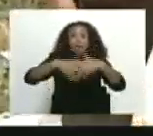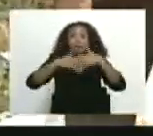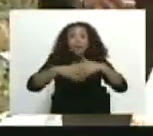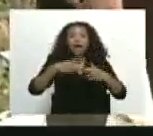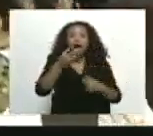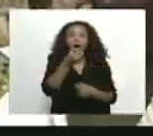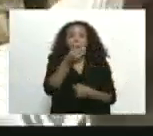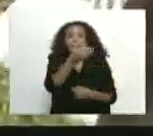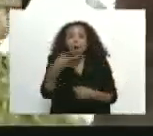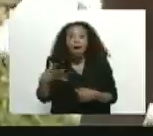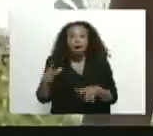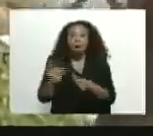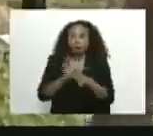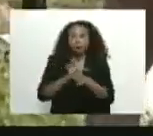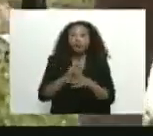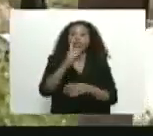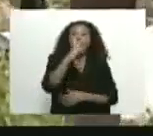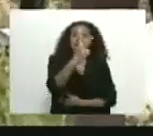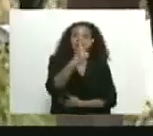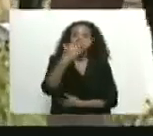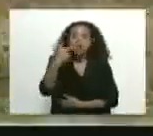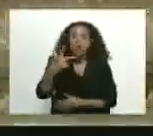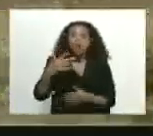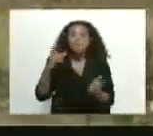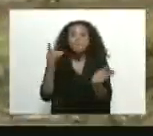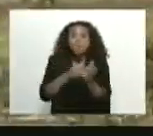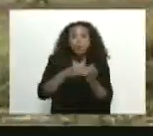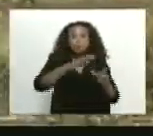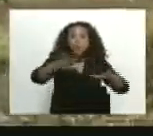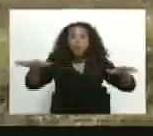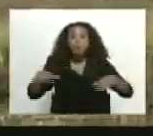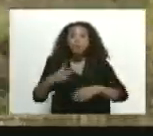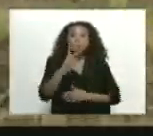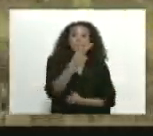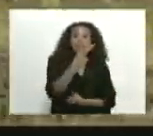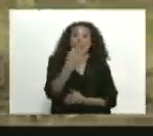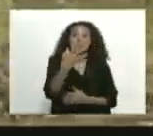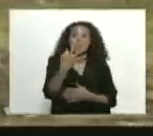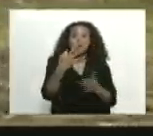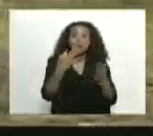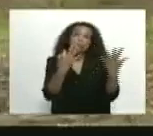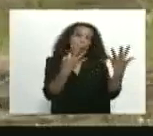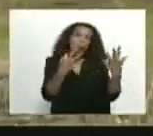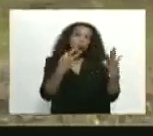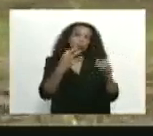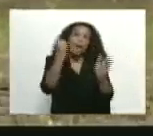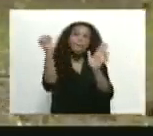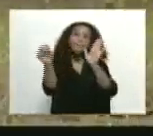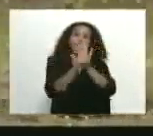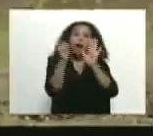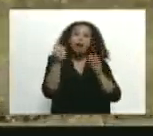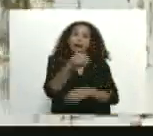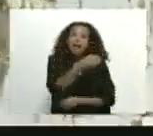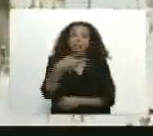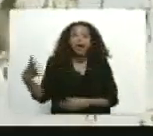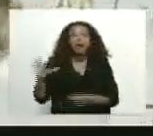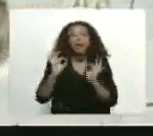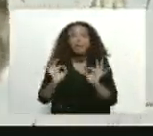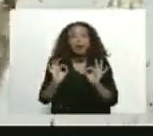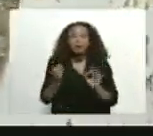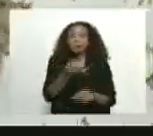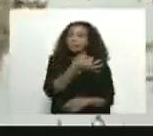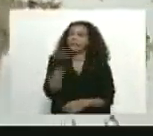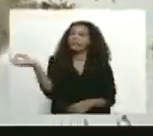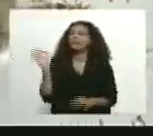en funcionamiento, 31, y más de 28 marcas de arroz. Aquí nosotros tenemos a un productor